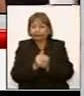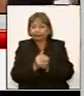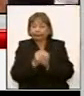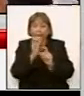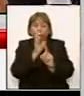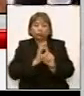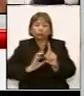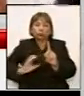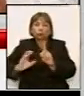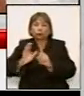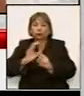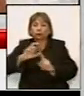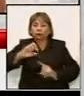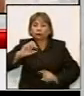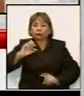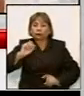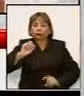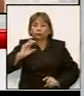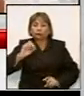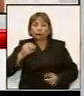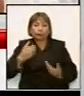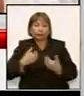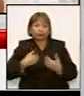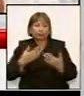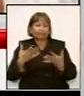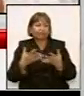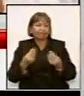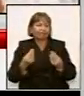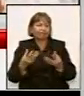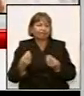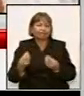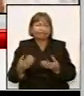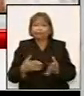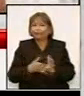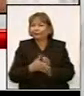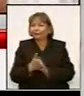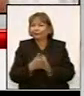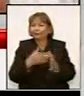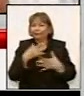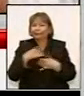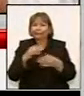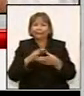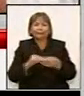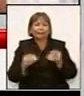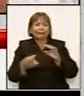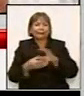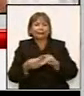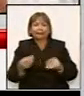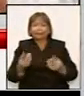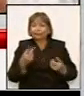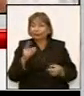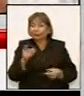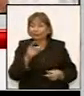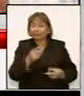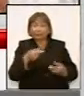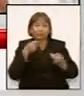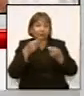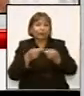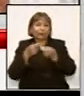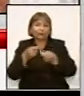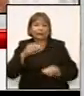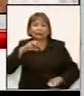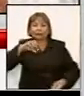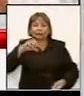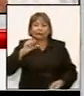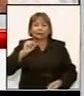cultural. Pasco tiene muchos acontecimientos históricos y uno de ellos es la batalla de Pasco.